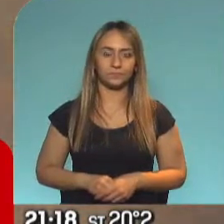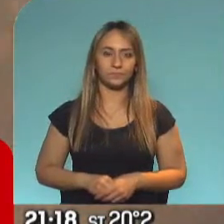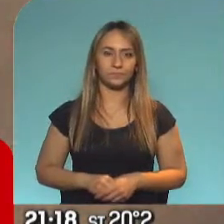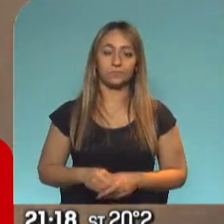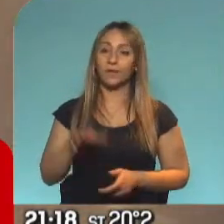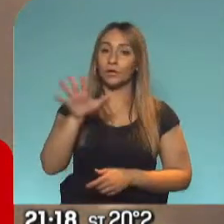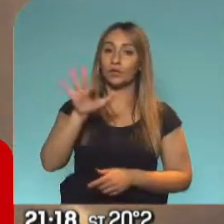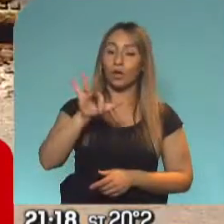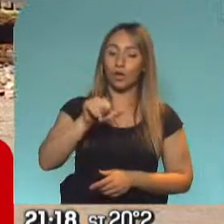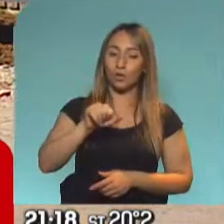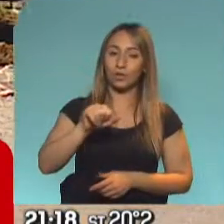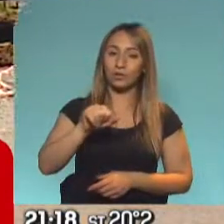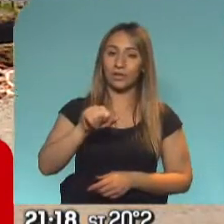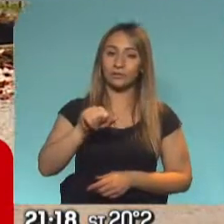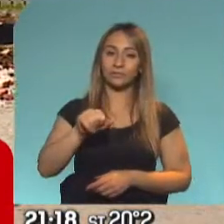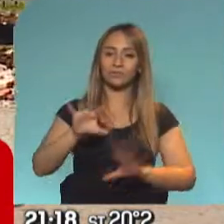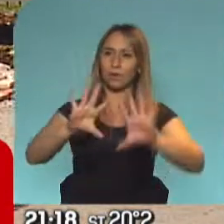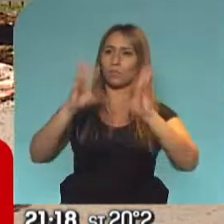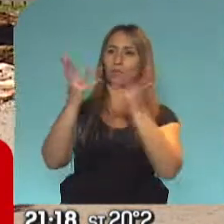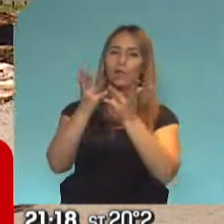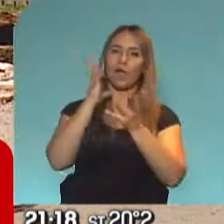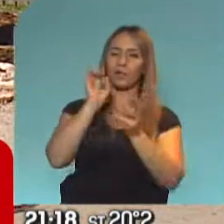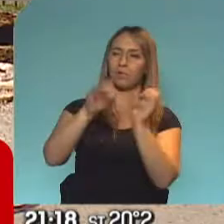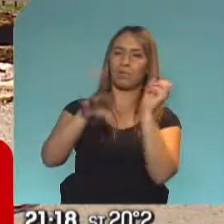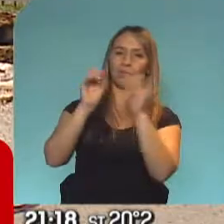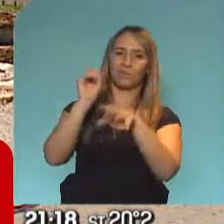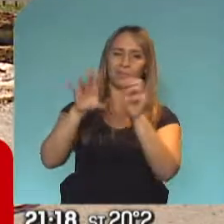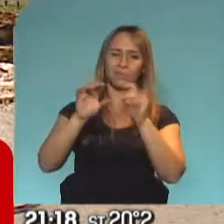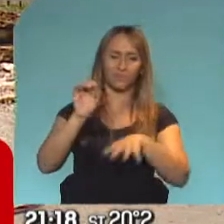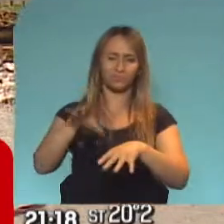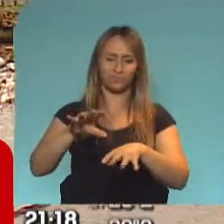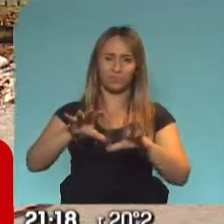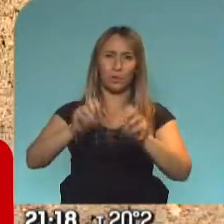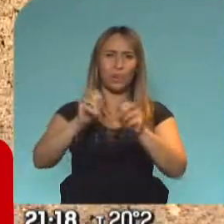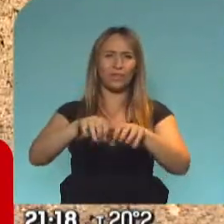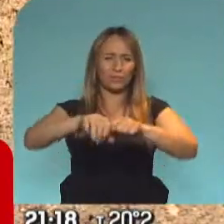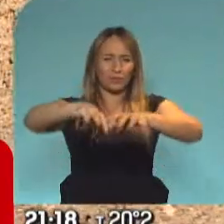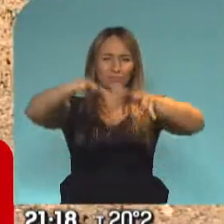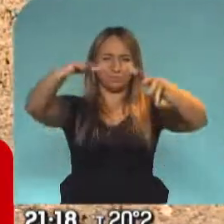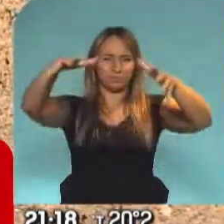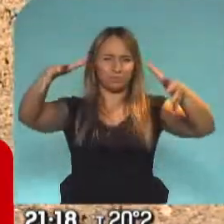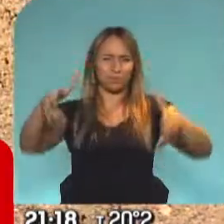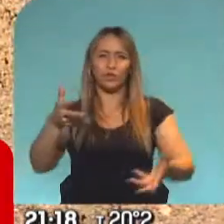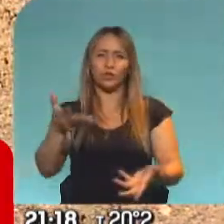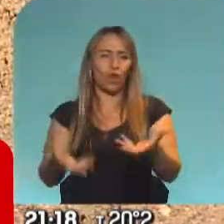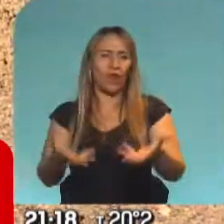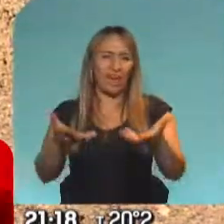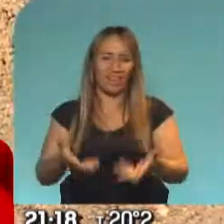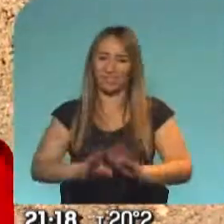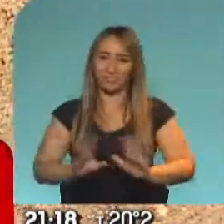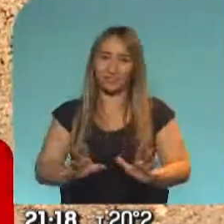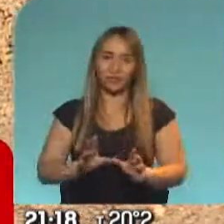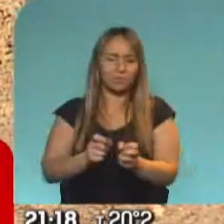Todos los días agredimos al medio ambiente con toneladas de desechos. Esto se ha acelerado